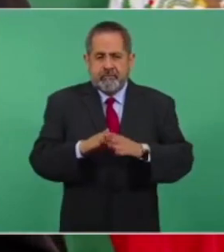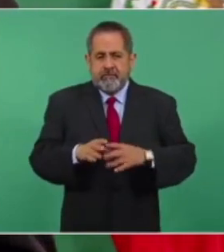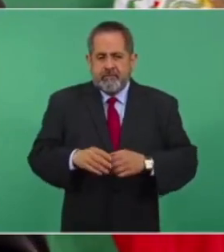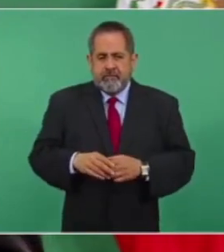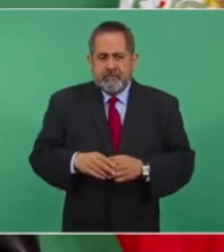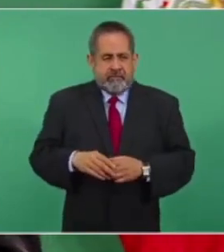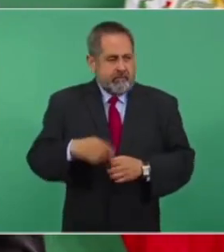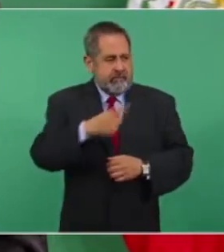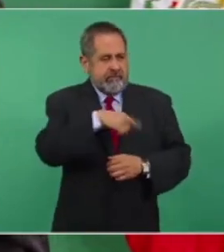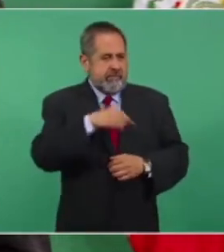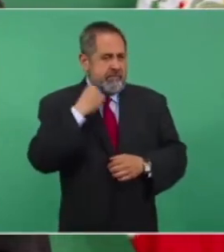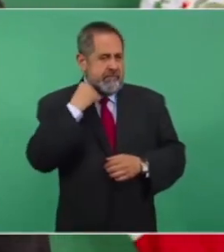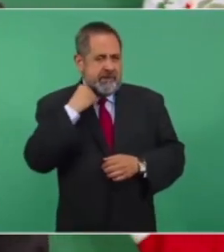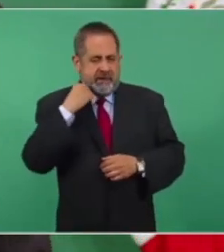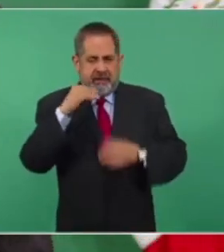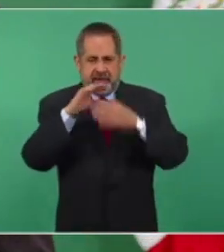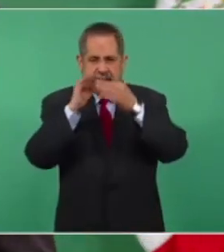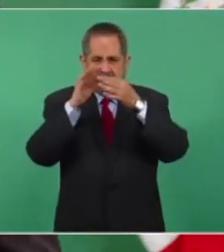son